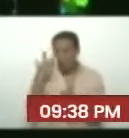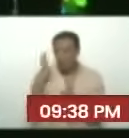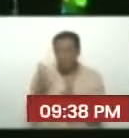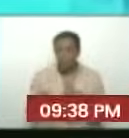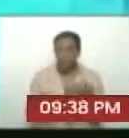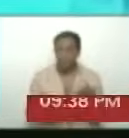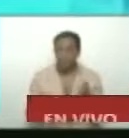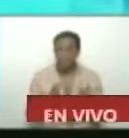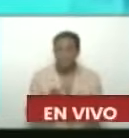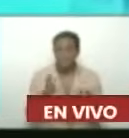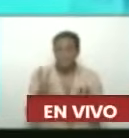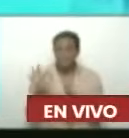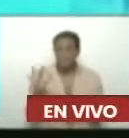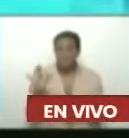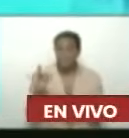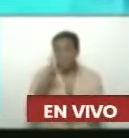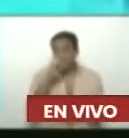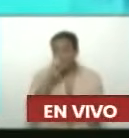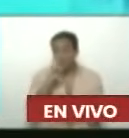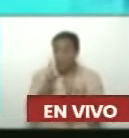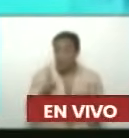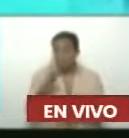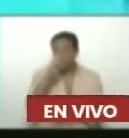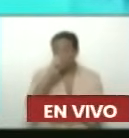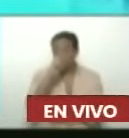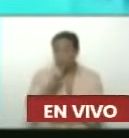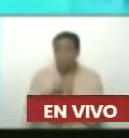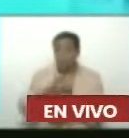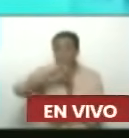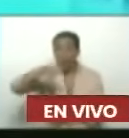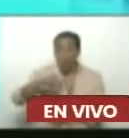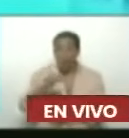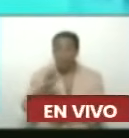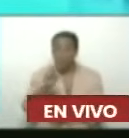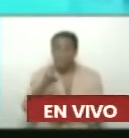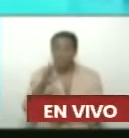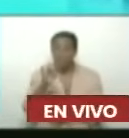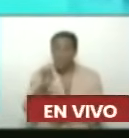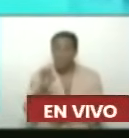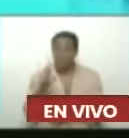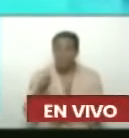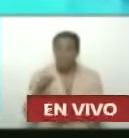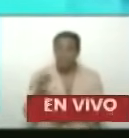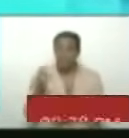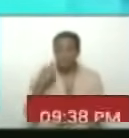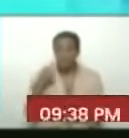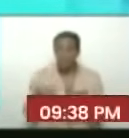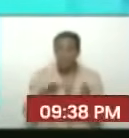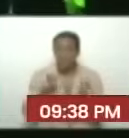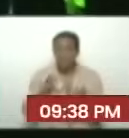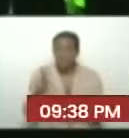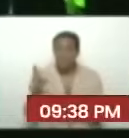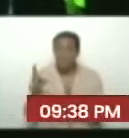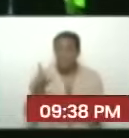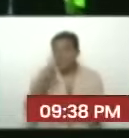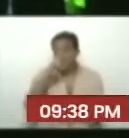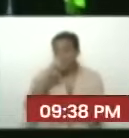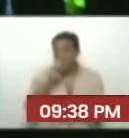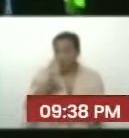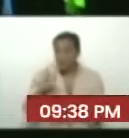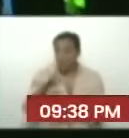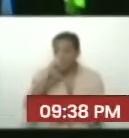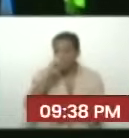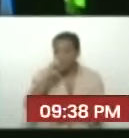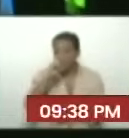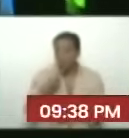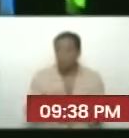sé. 18 años, sexto año. Josefina Viñola Spiazzi, 17 años, de quinto